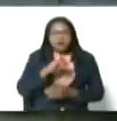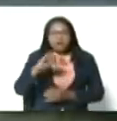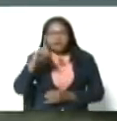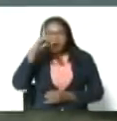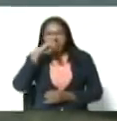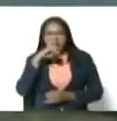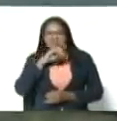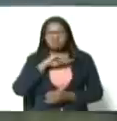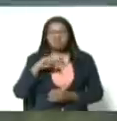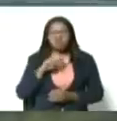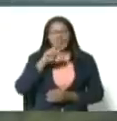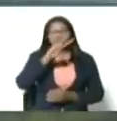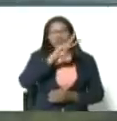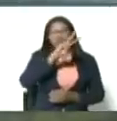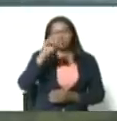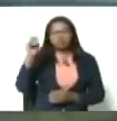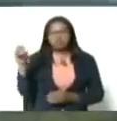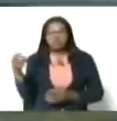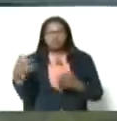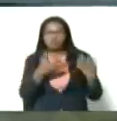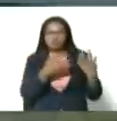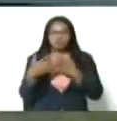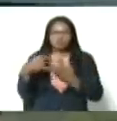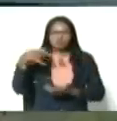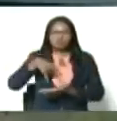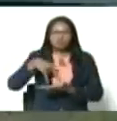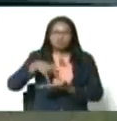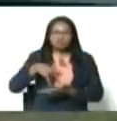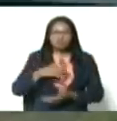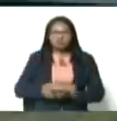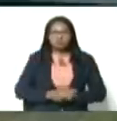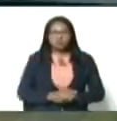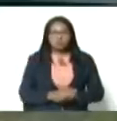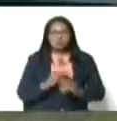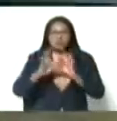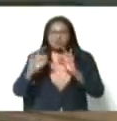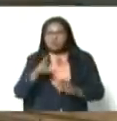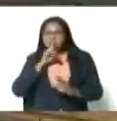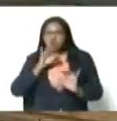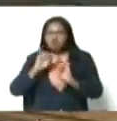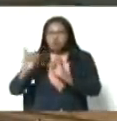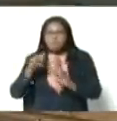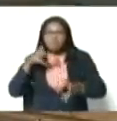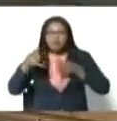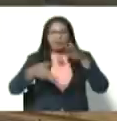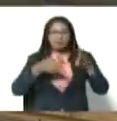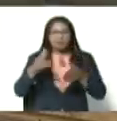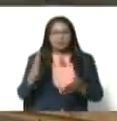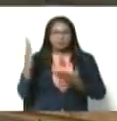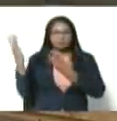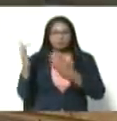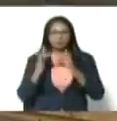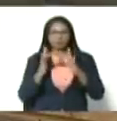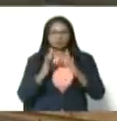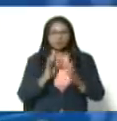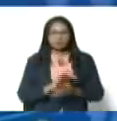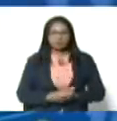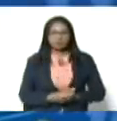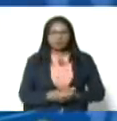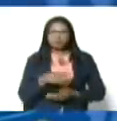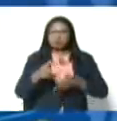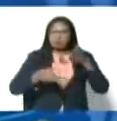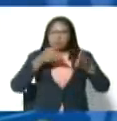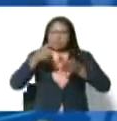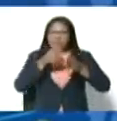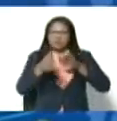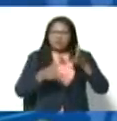era bicentenaria, y así se le puso a este tren, Batalla de Carabobo. Presidente, adelante. Esos trenes van a